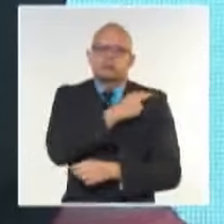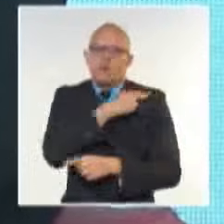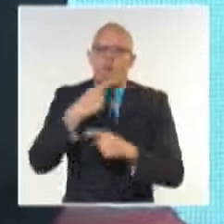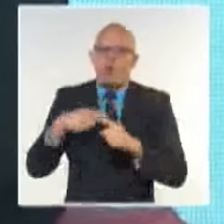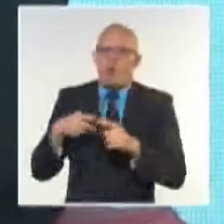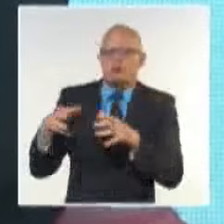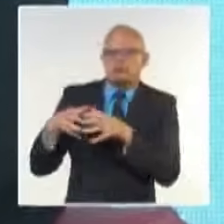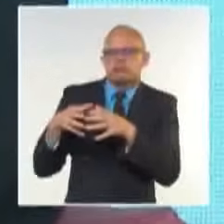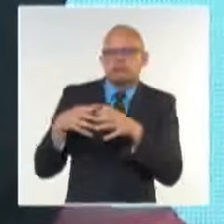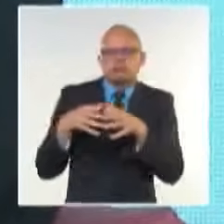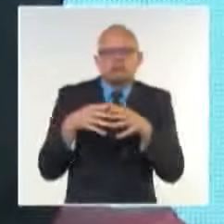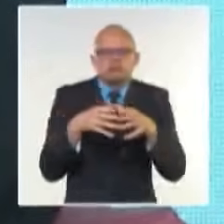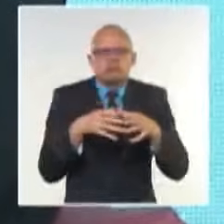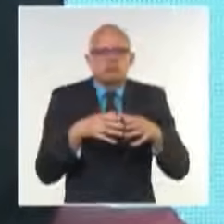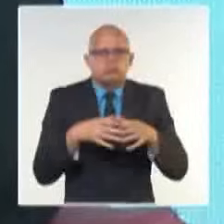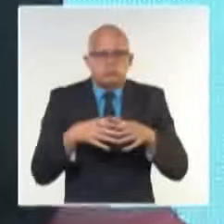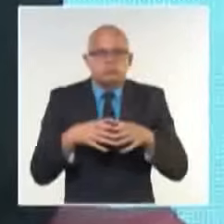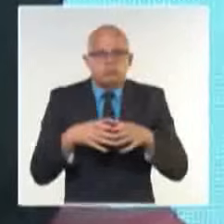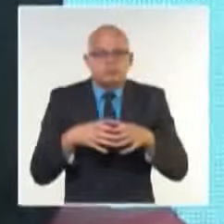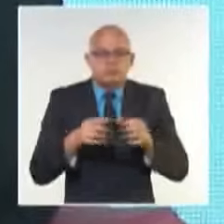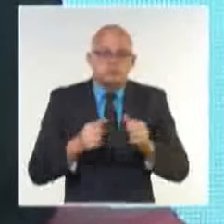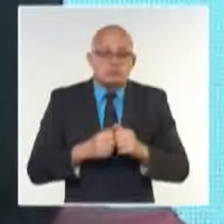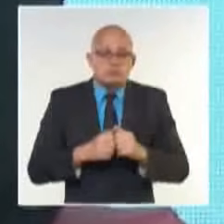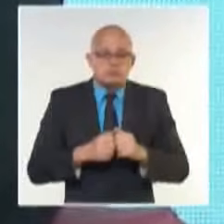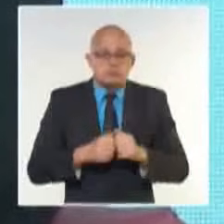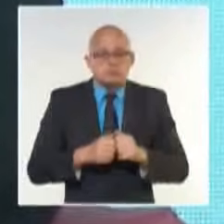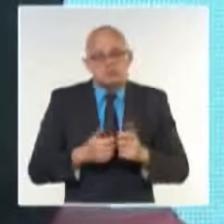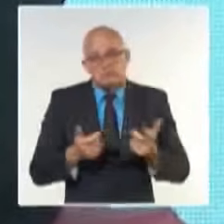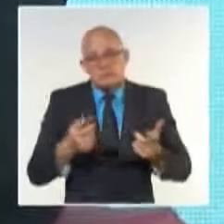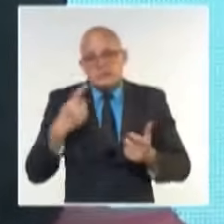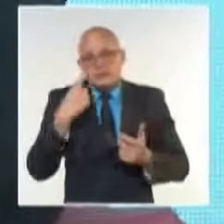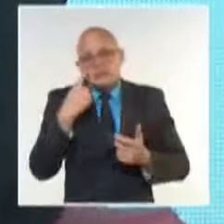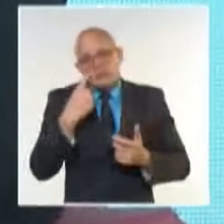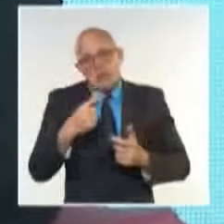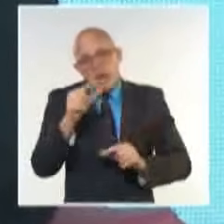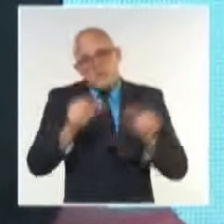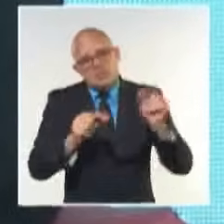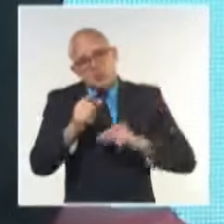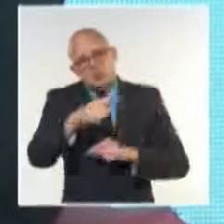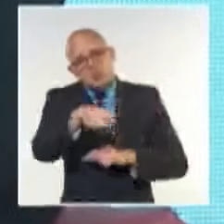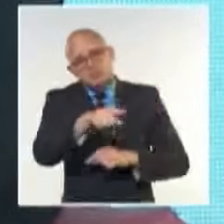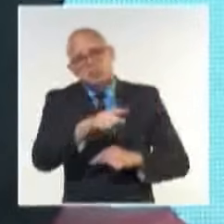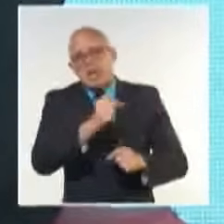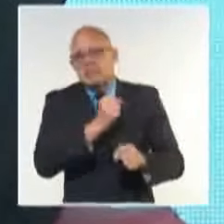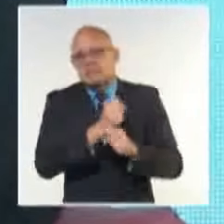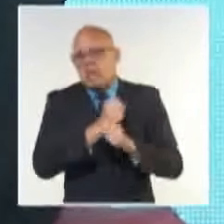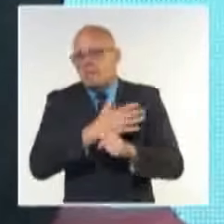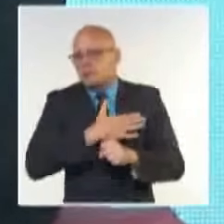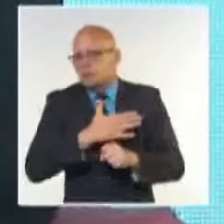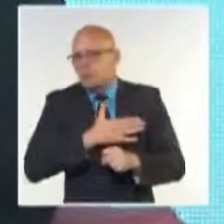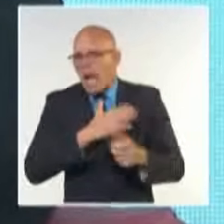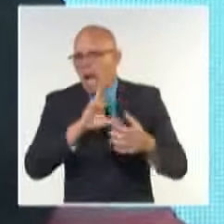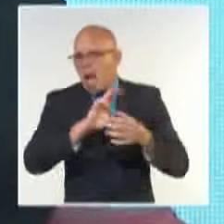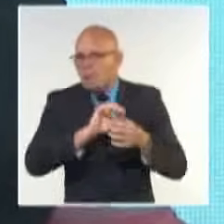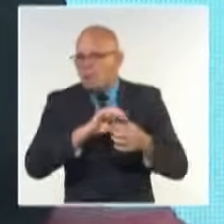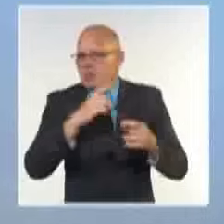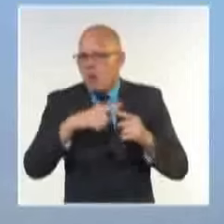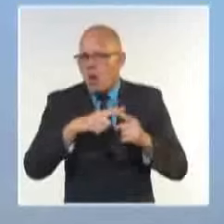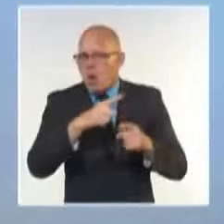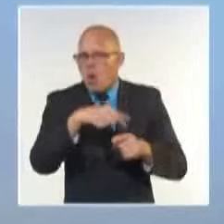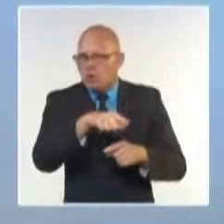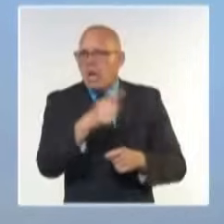estatal, o sea, privado, se ha nutrido de personas que salieron del sector estatal. O sea, que tienen toda la experiencia, el conocimiento, la